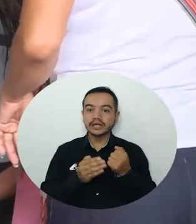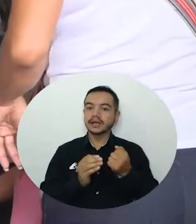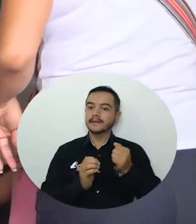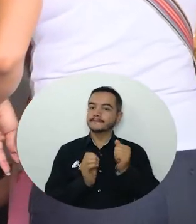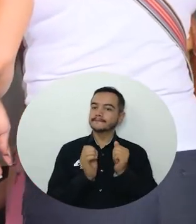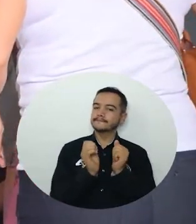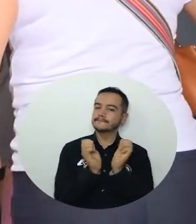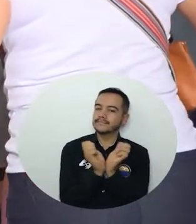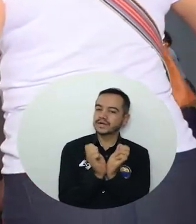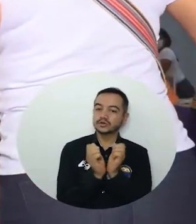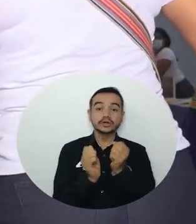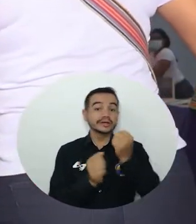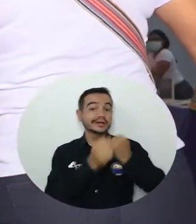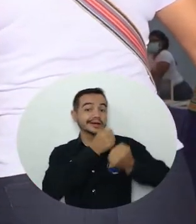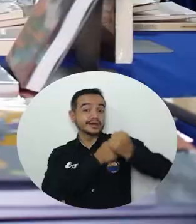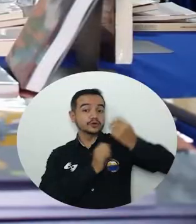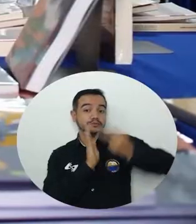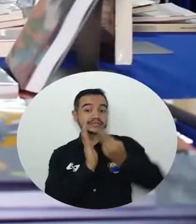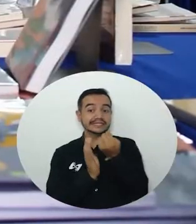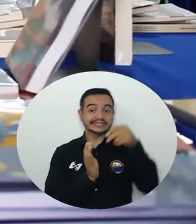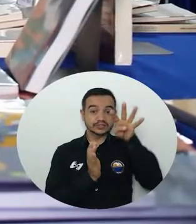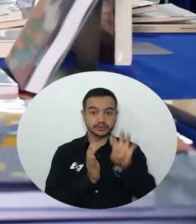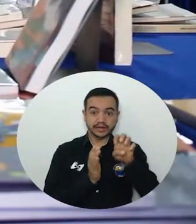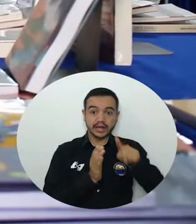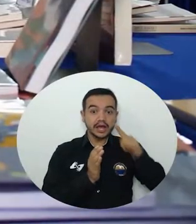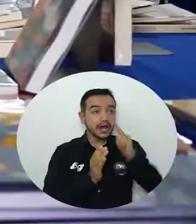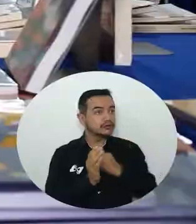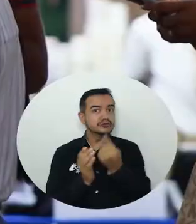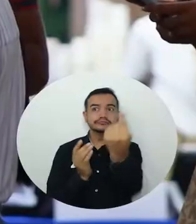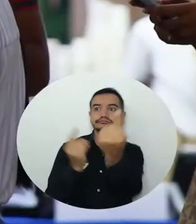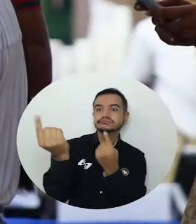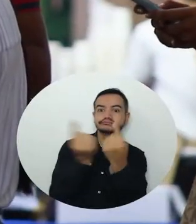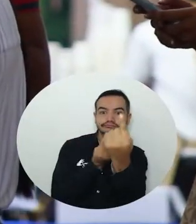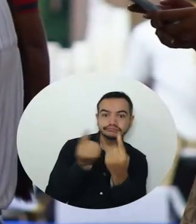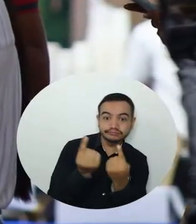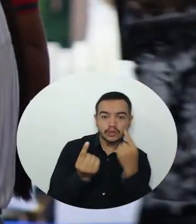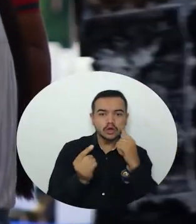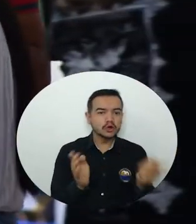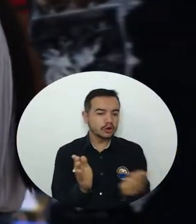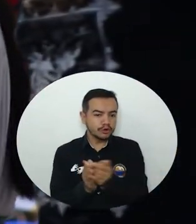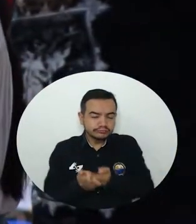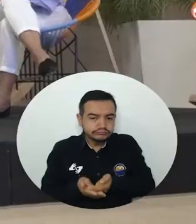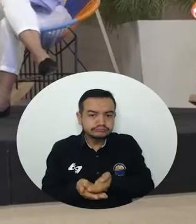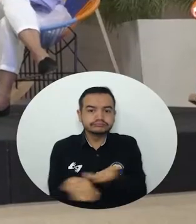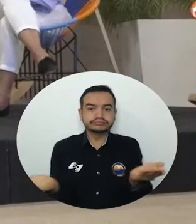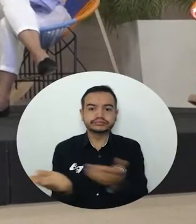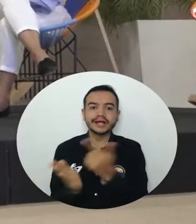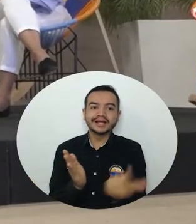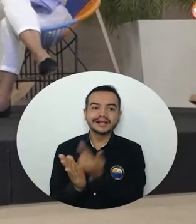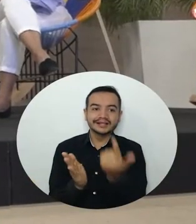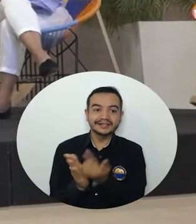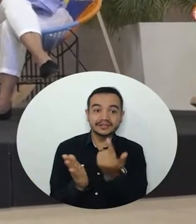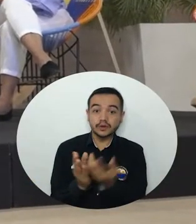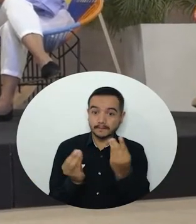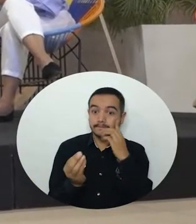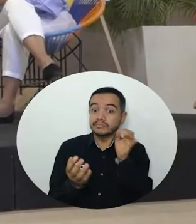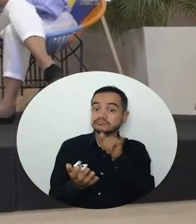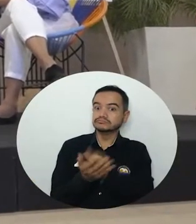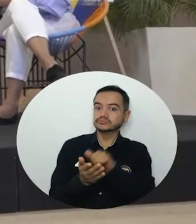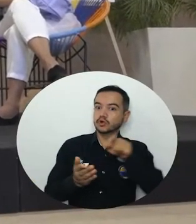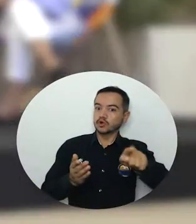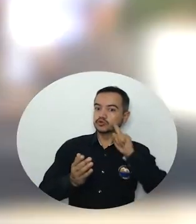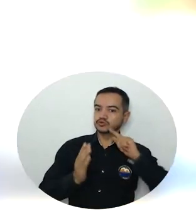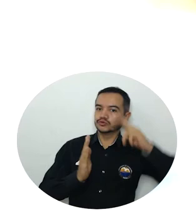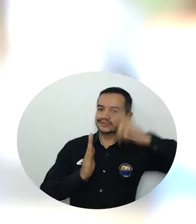como una innovadora iniciativa que ofreció a propios y visitantes una variada oferta literaria y académica para el fomento de la